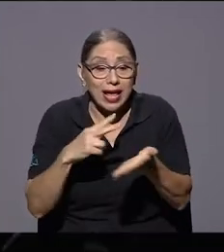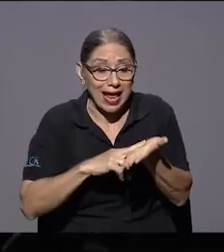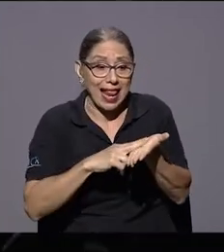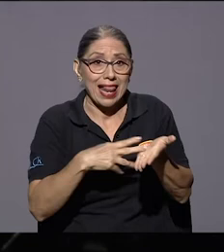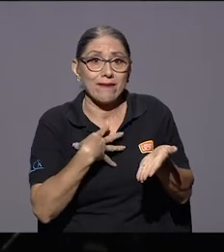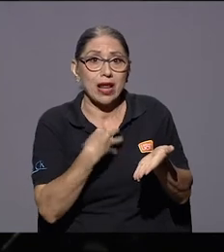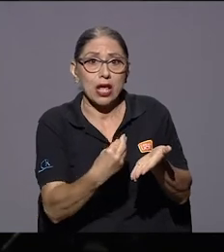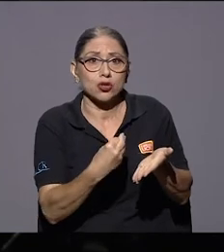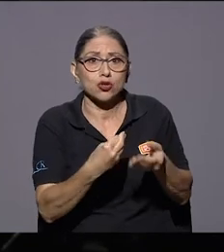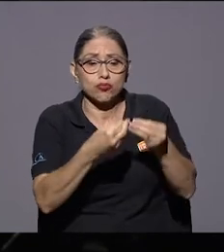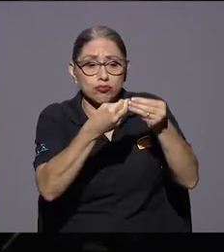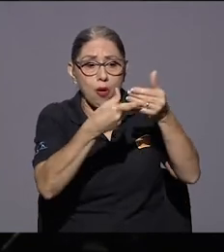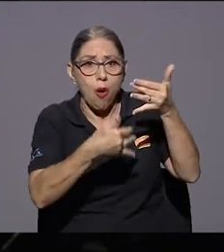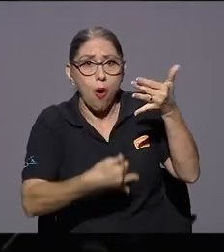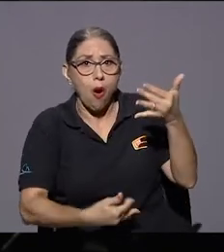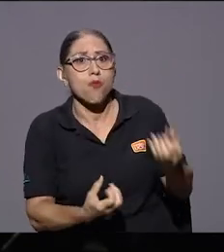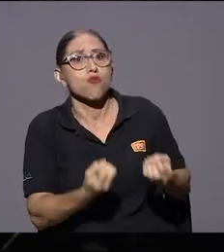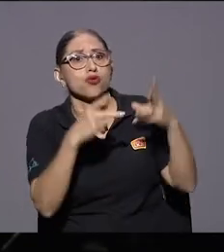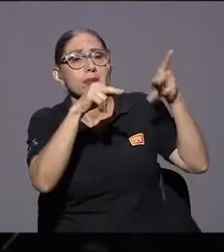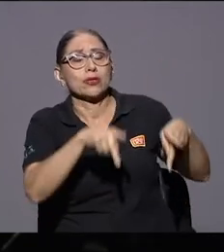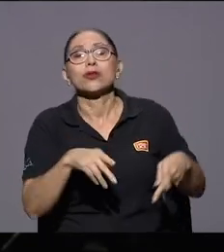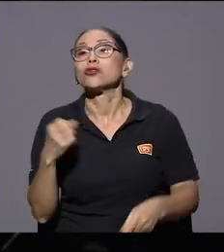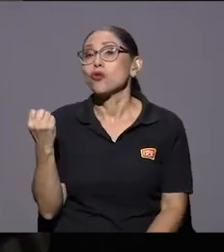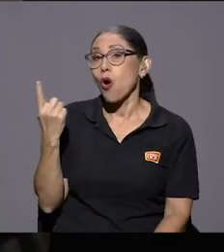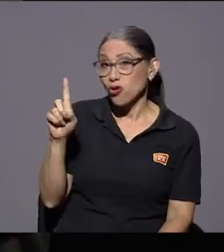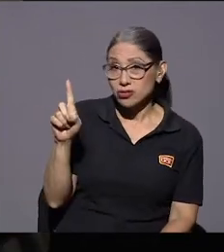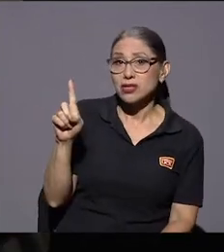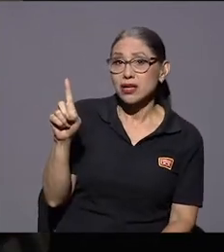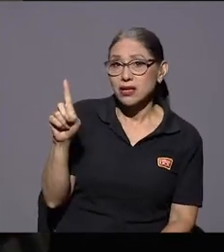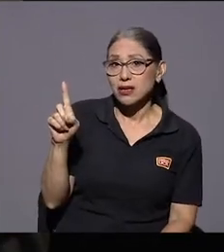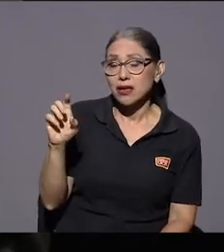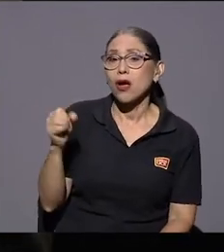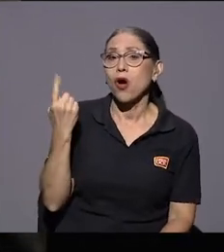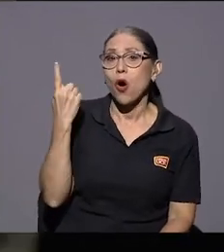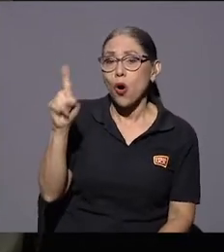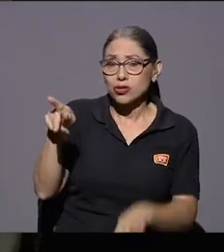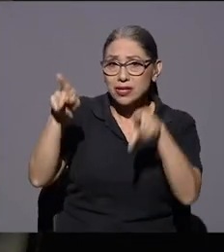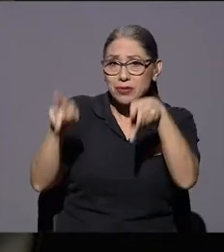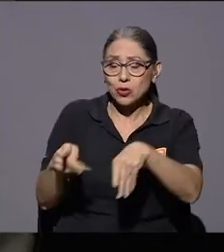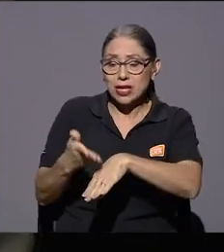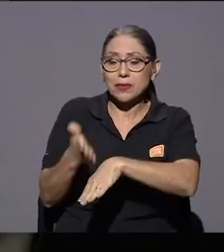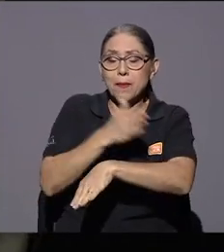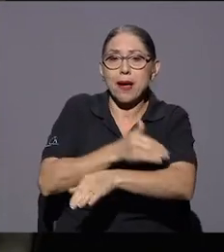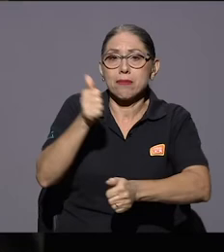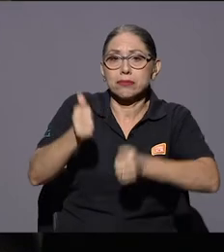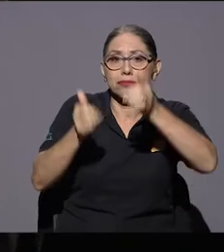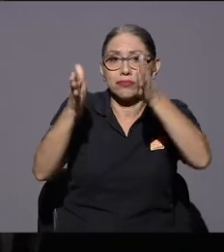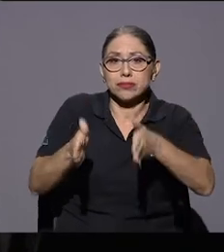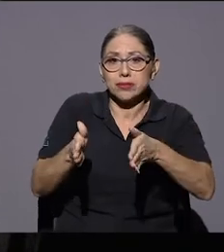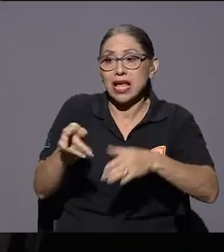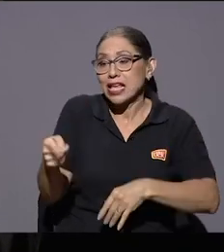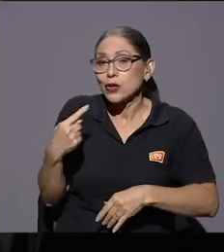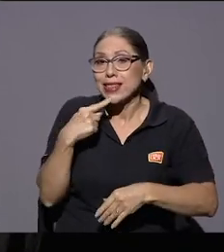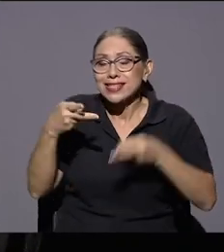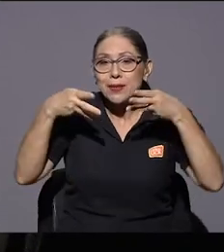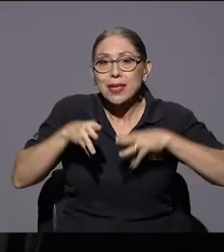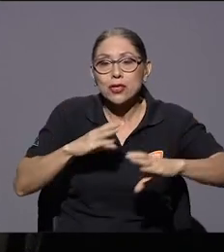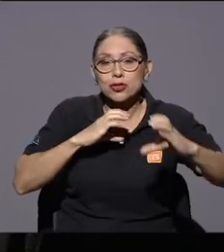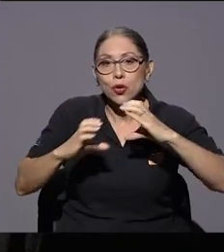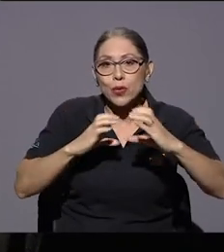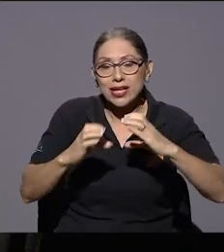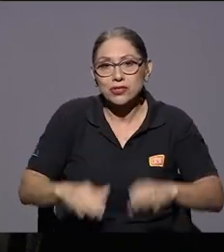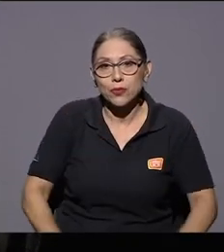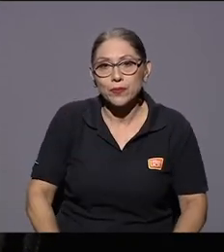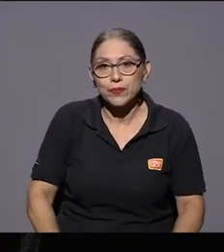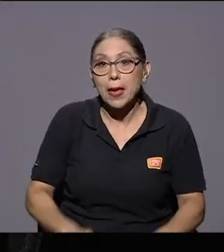menú inmenso de personalidades, don Randall. 11 son los que mencionan en medios de comunicación. Pero ahí hay un fenómeno